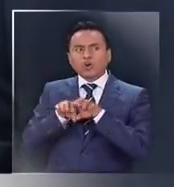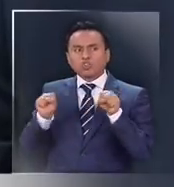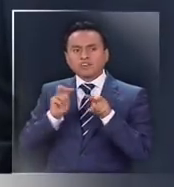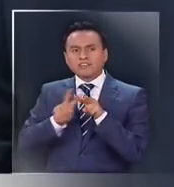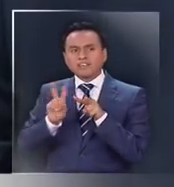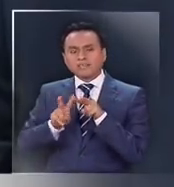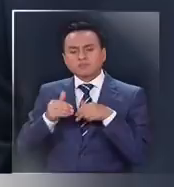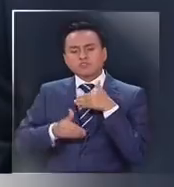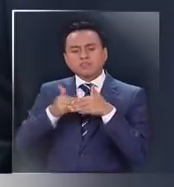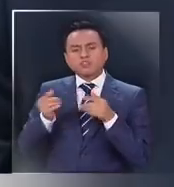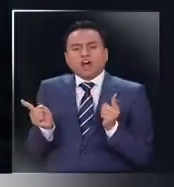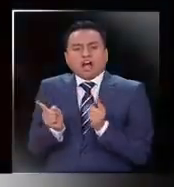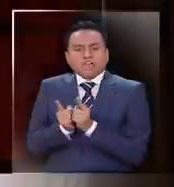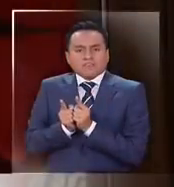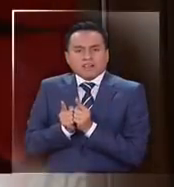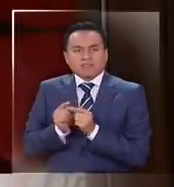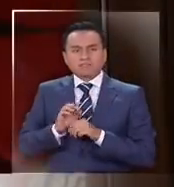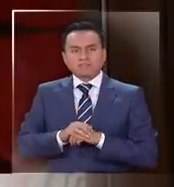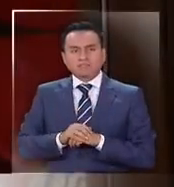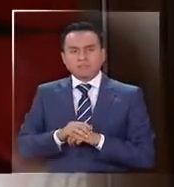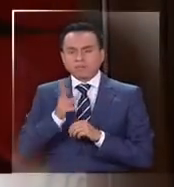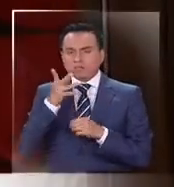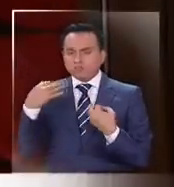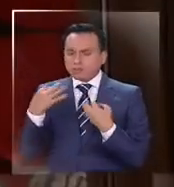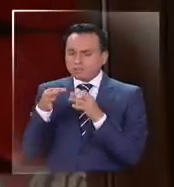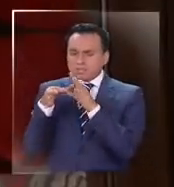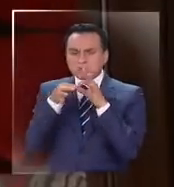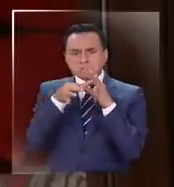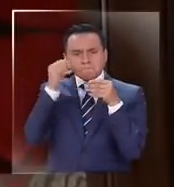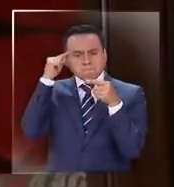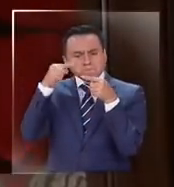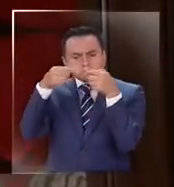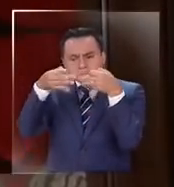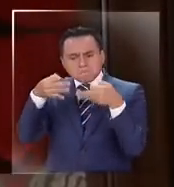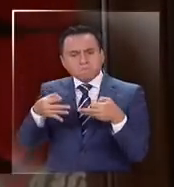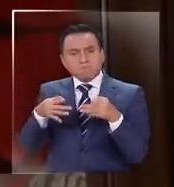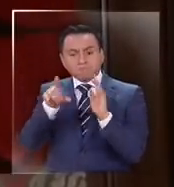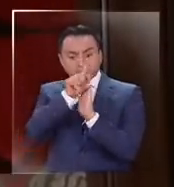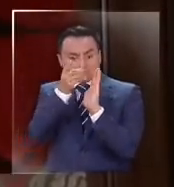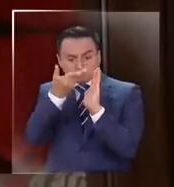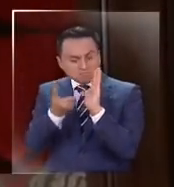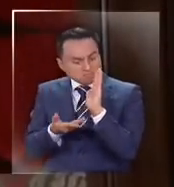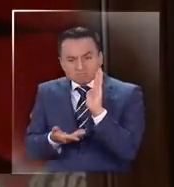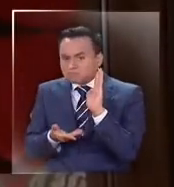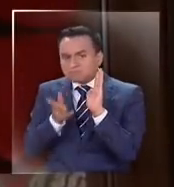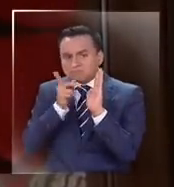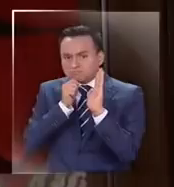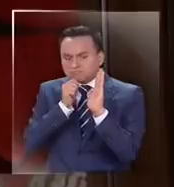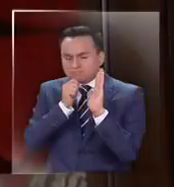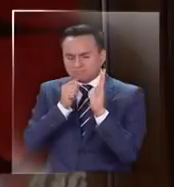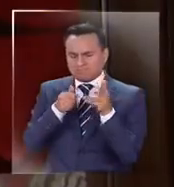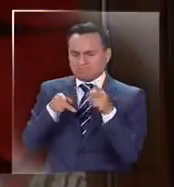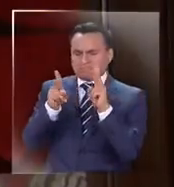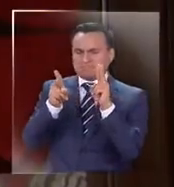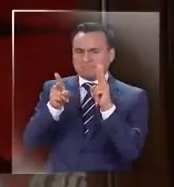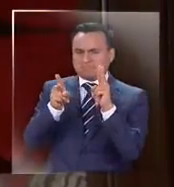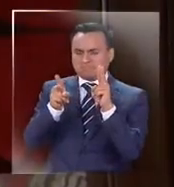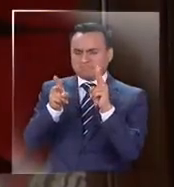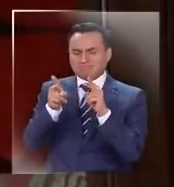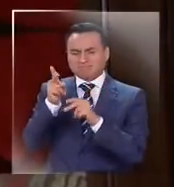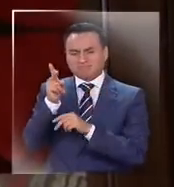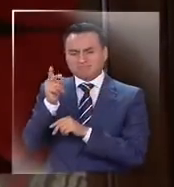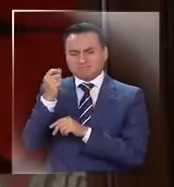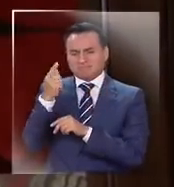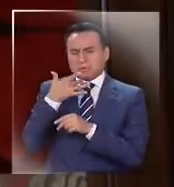un procedimiento abreviado. No hay ninguna explicación objetiva en términos jurídicos que permitan de alguna manera